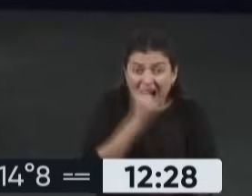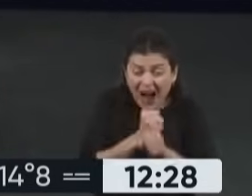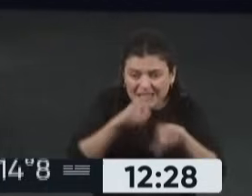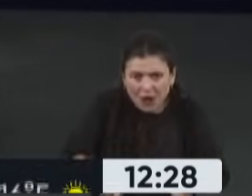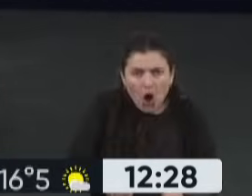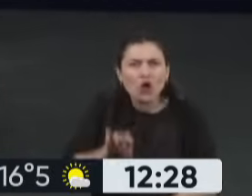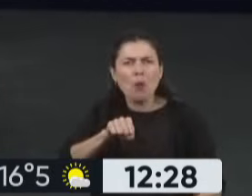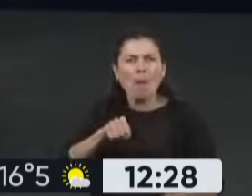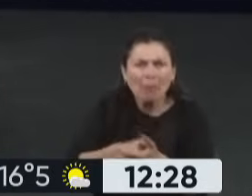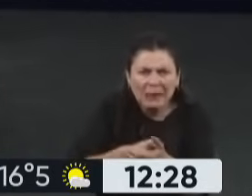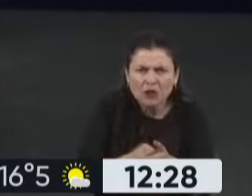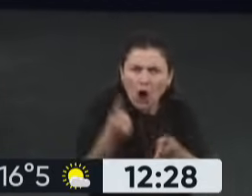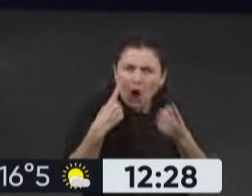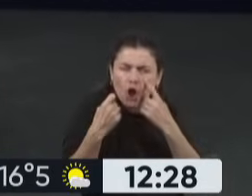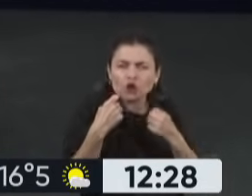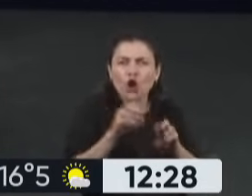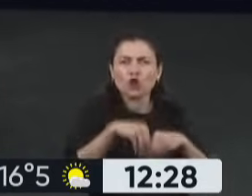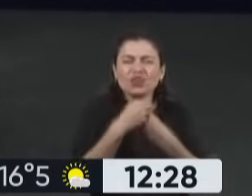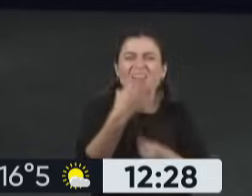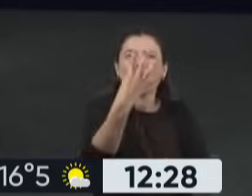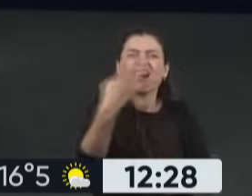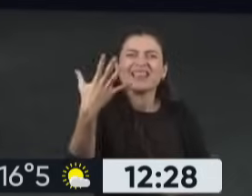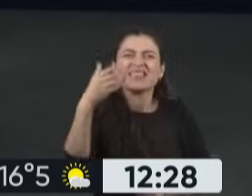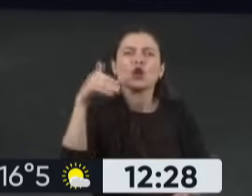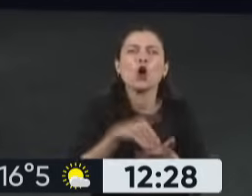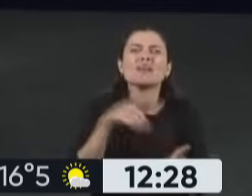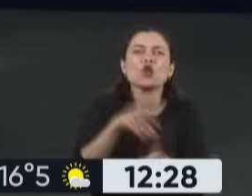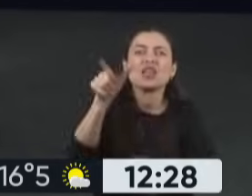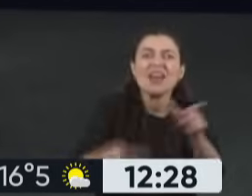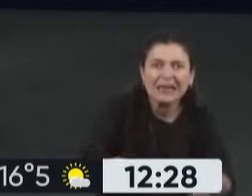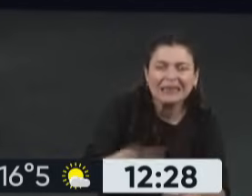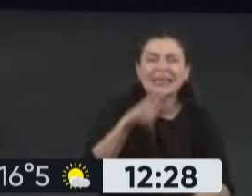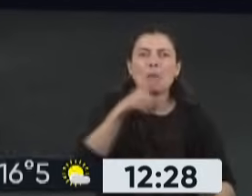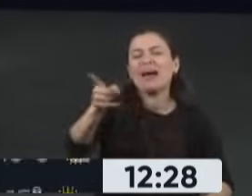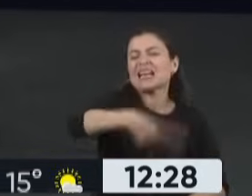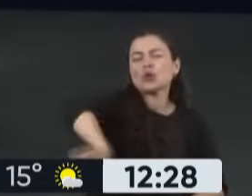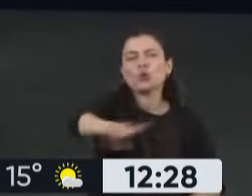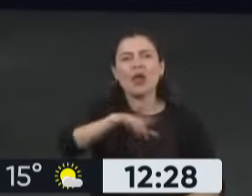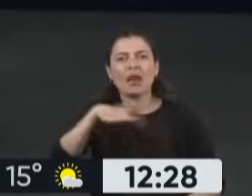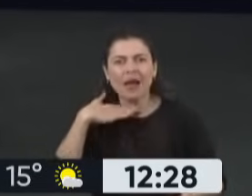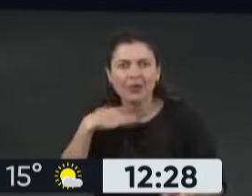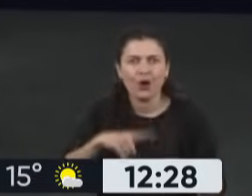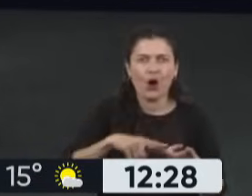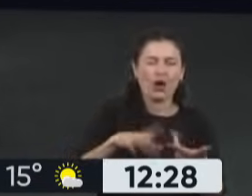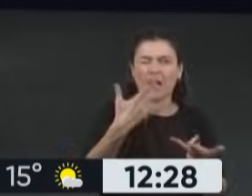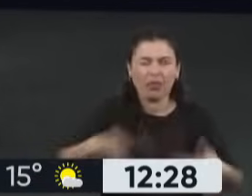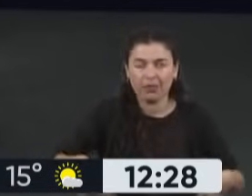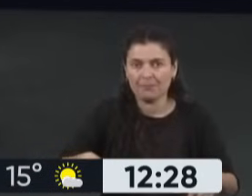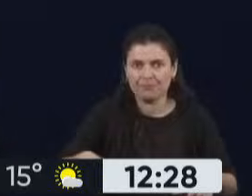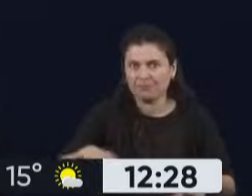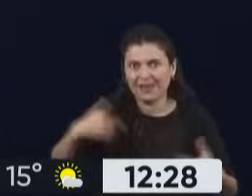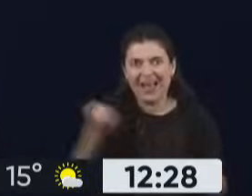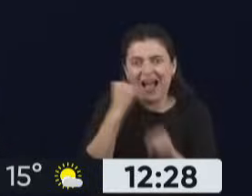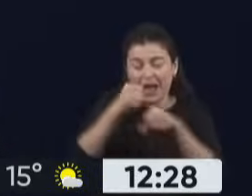de argentinos como si todos estuvieran involucrados en operaciones de narcotráfico y otro tipo de amenazas. Lo que este cambio